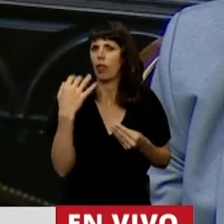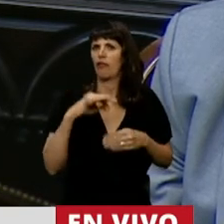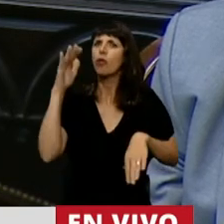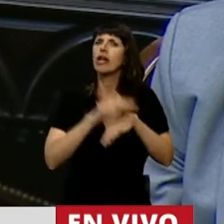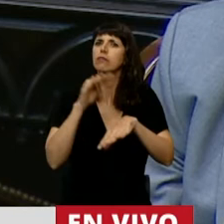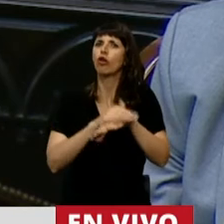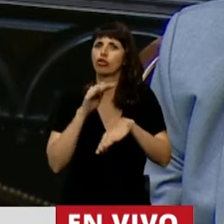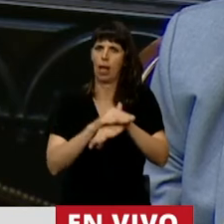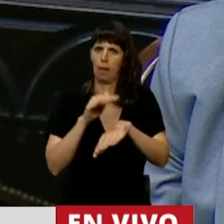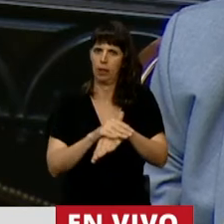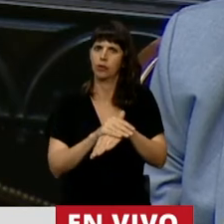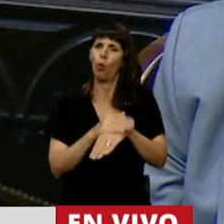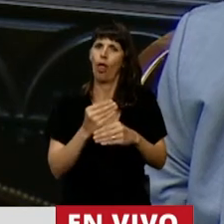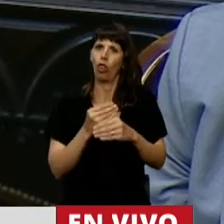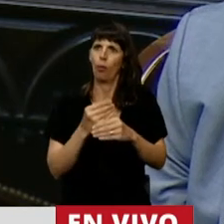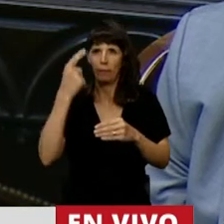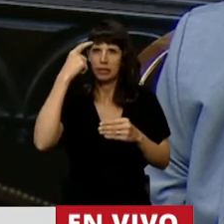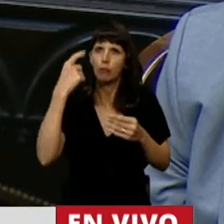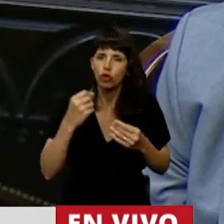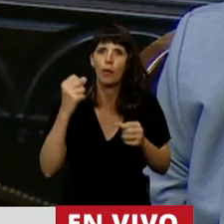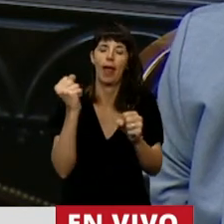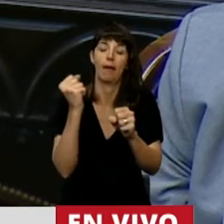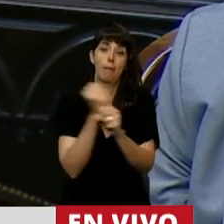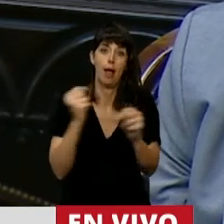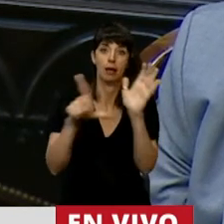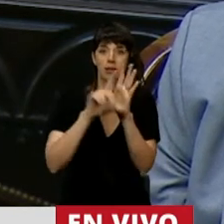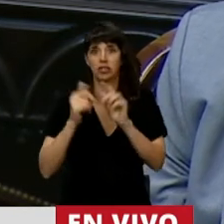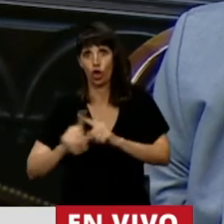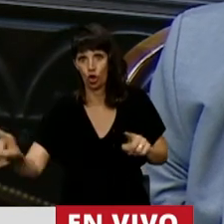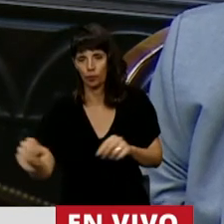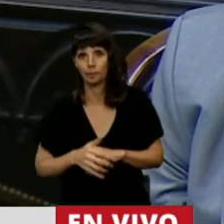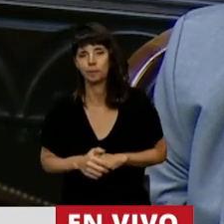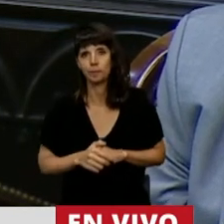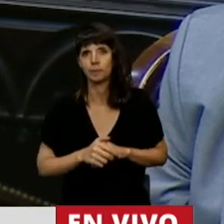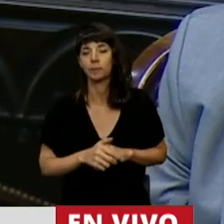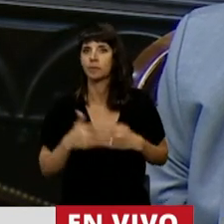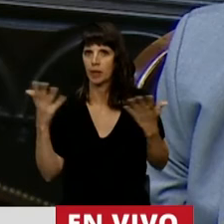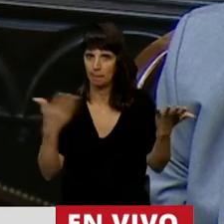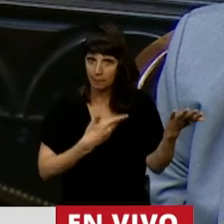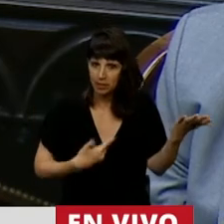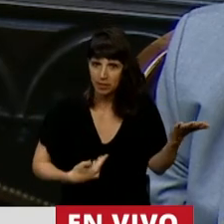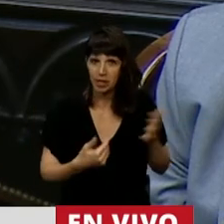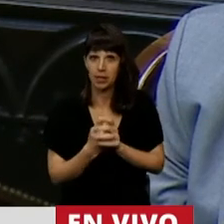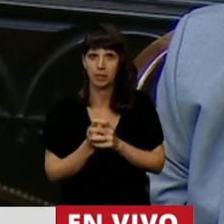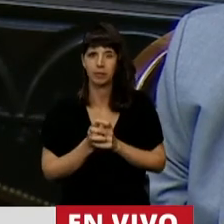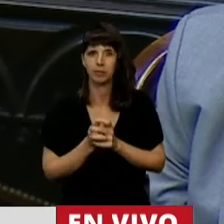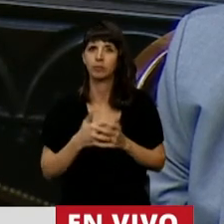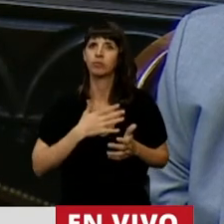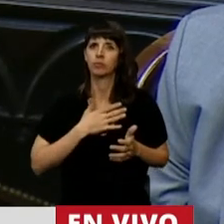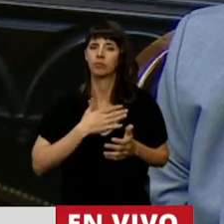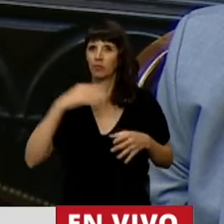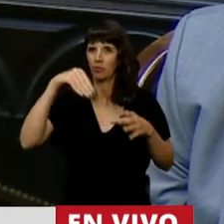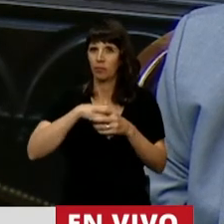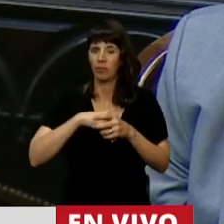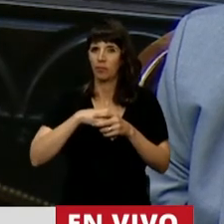a la hora de legislar. Ahora, señor presidente, como justicialista